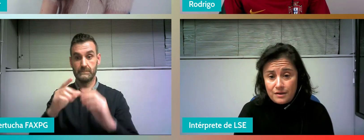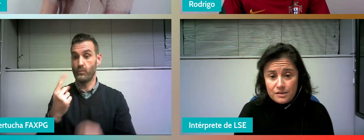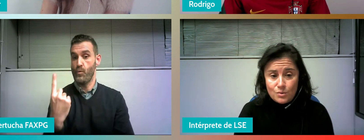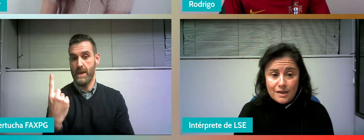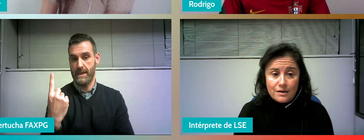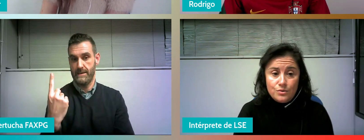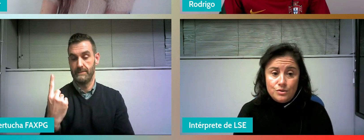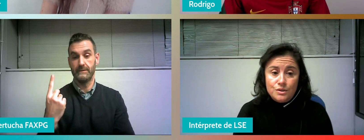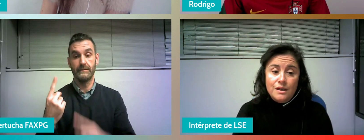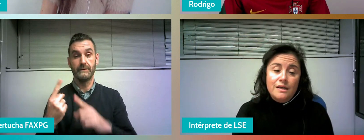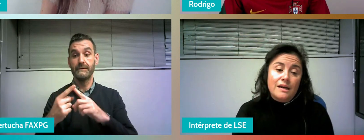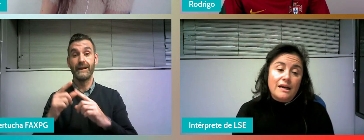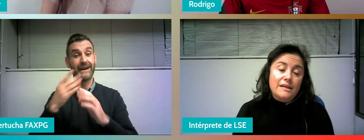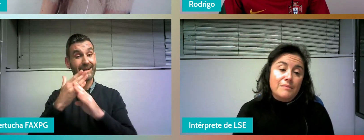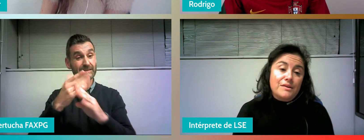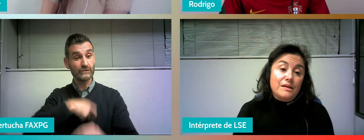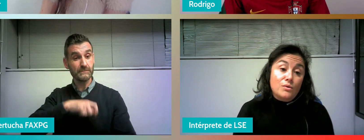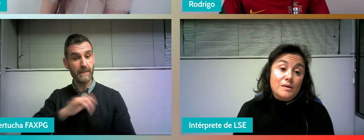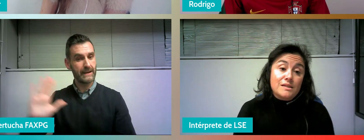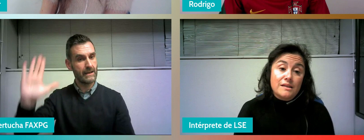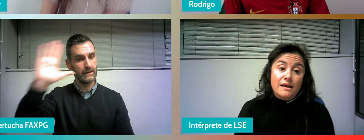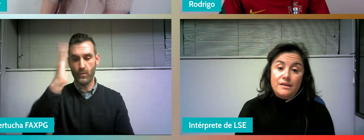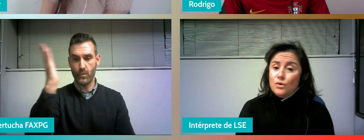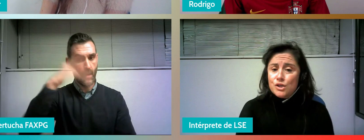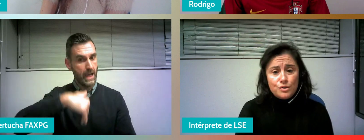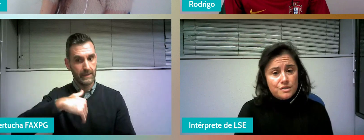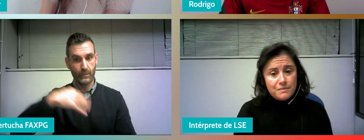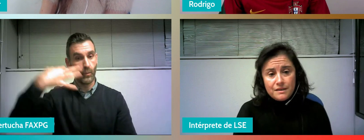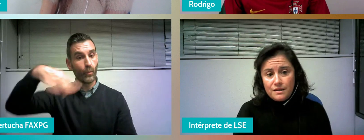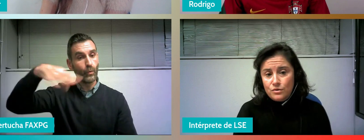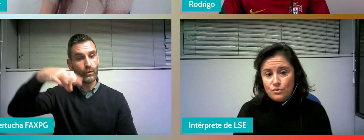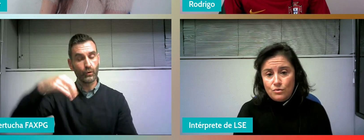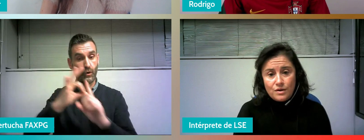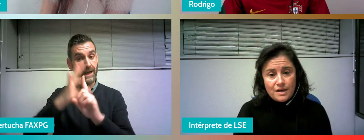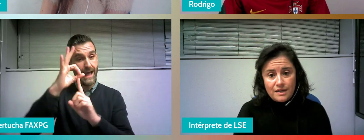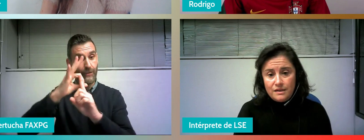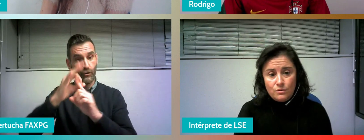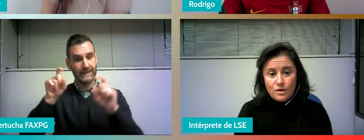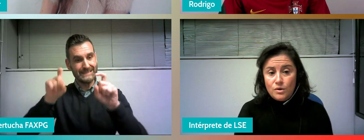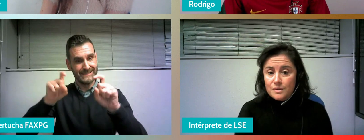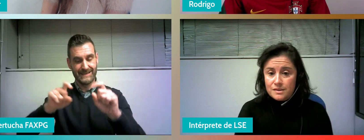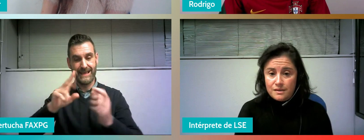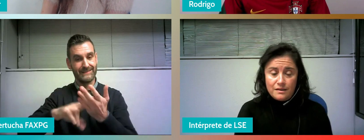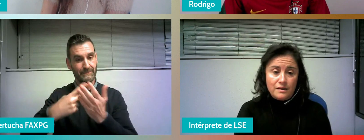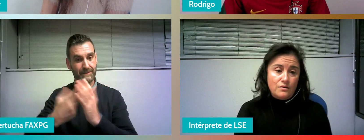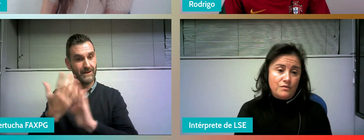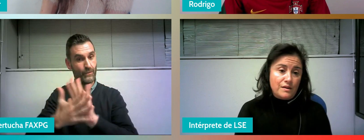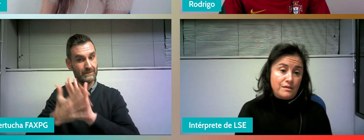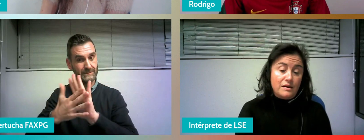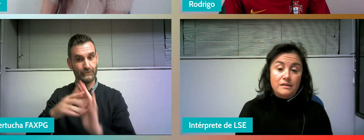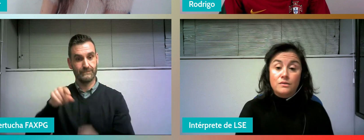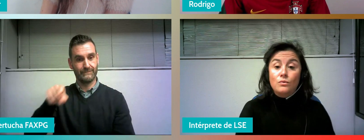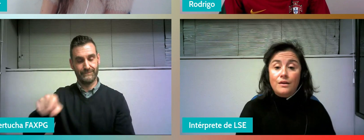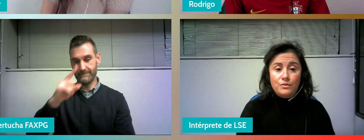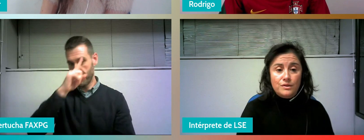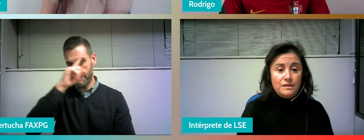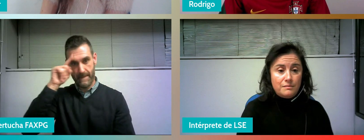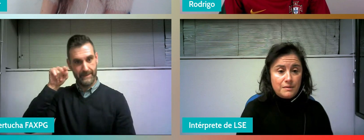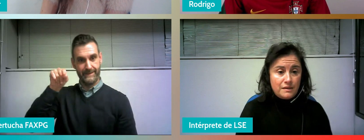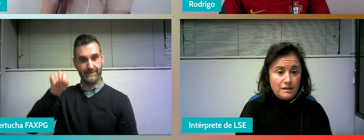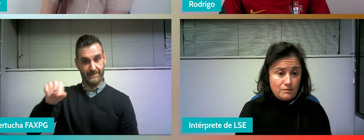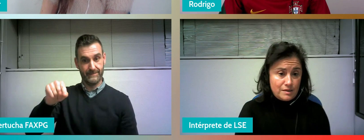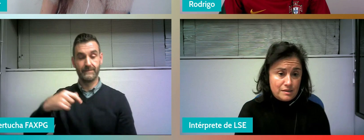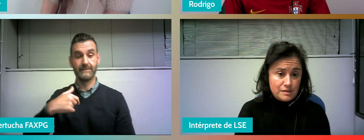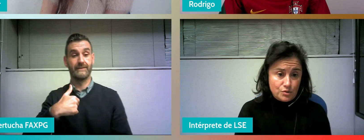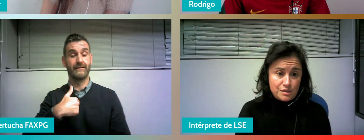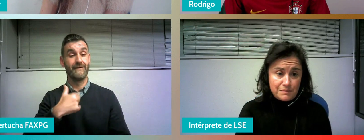en San Carlos, allí en Madrid, en la universidad. En el resto de España no hay ninguna universidad que ofrezca la titulación de intérprete